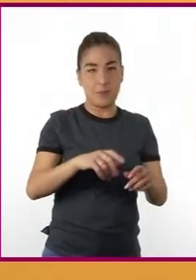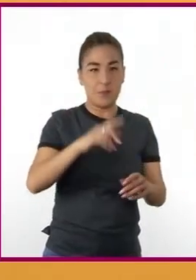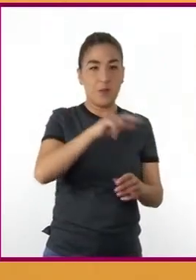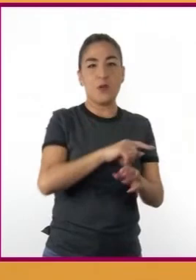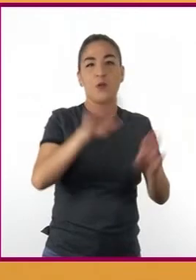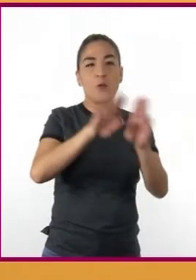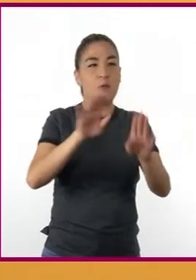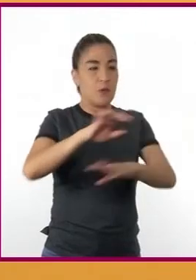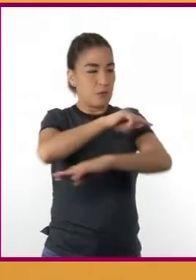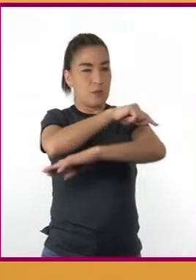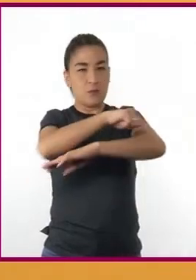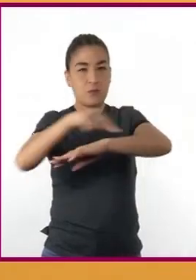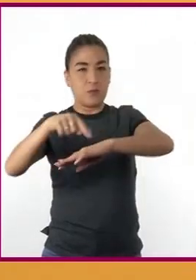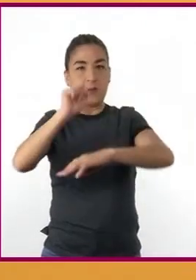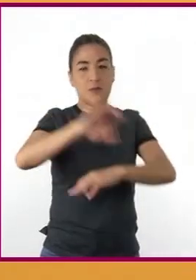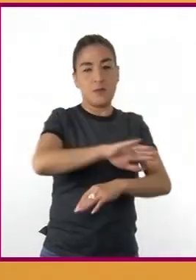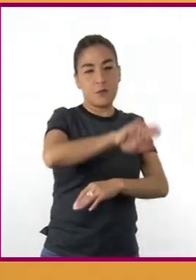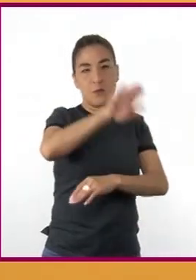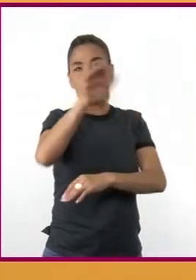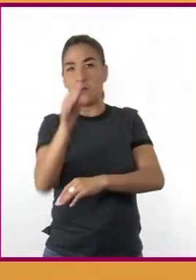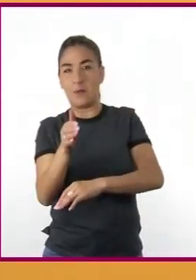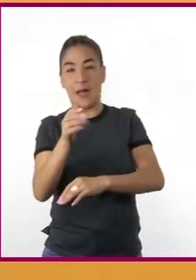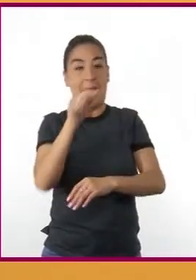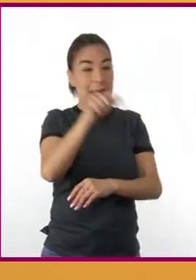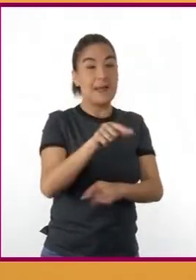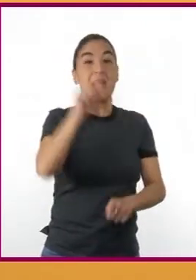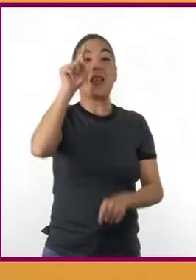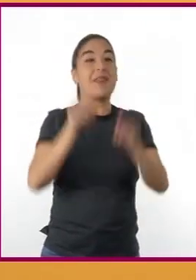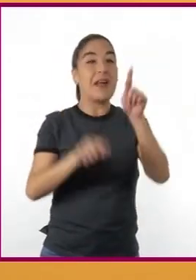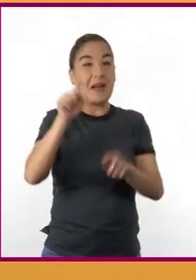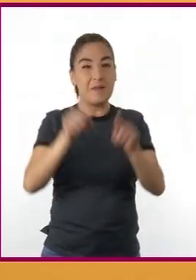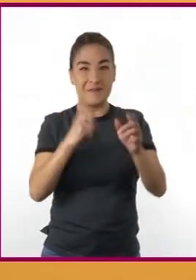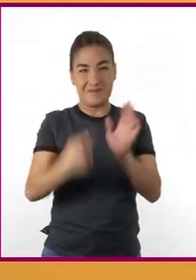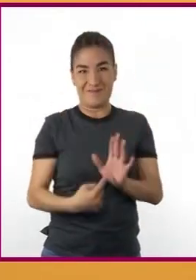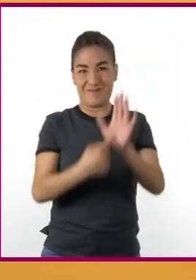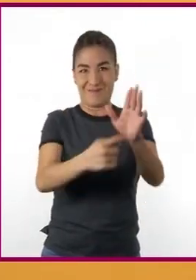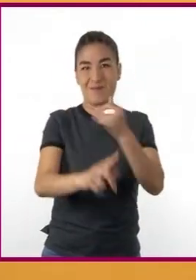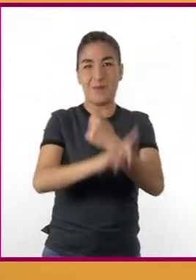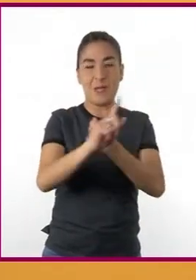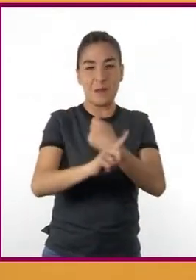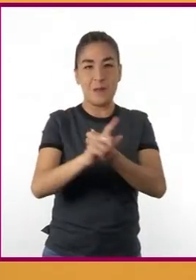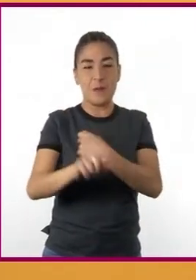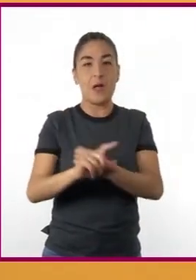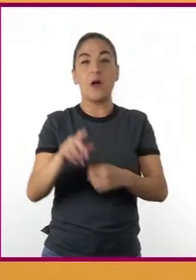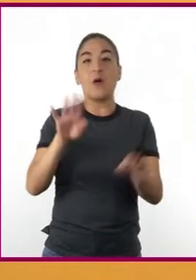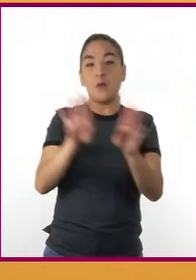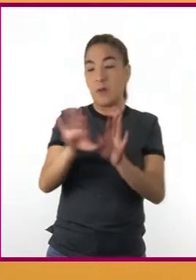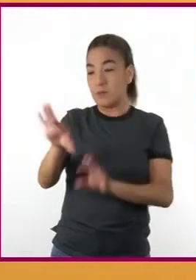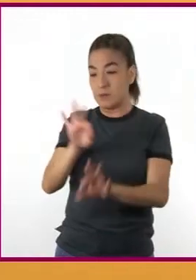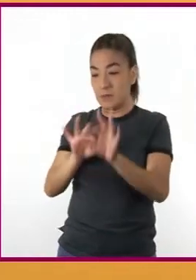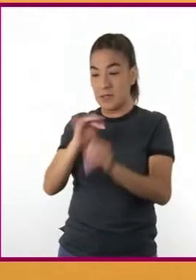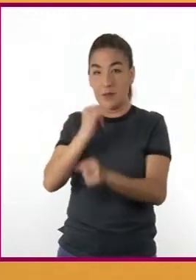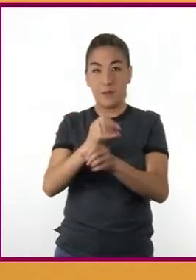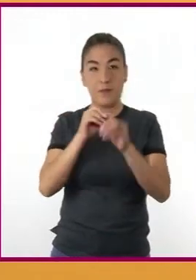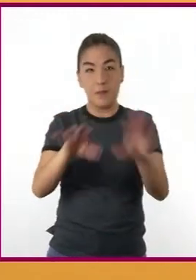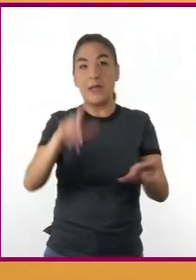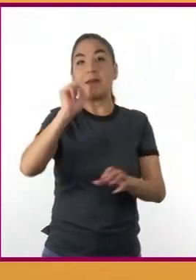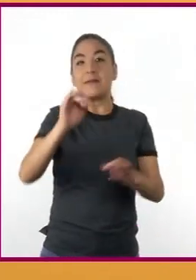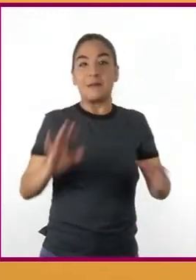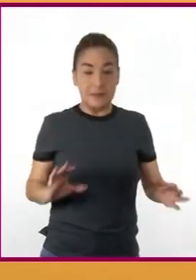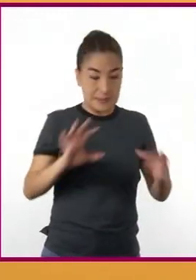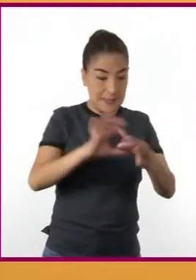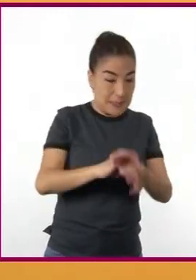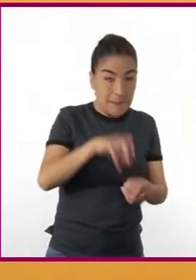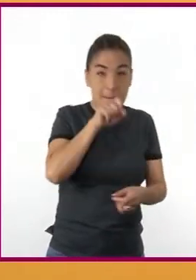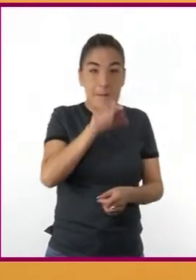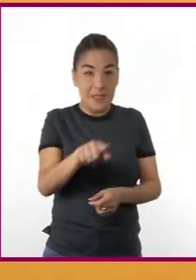Esto nos da una idea que, dependiendo de la situación presentada, los datos obtenidos y la relación que tengan